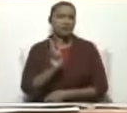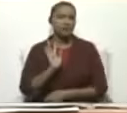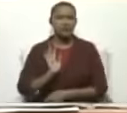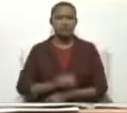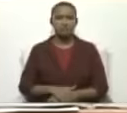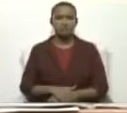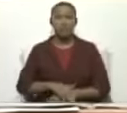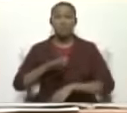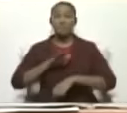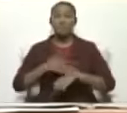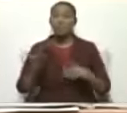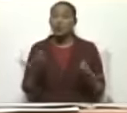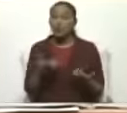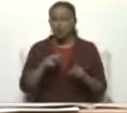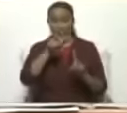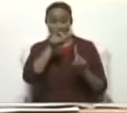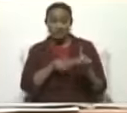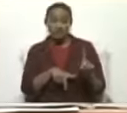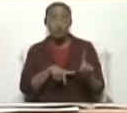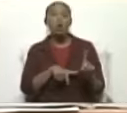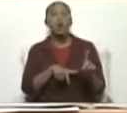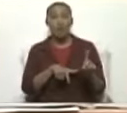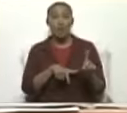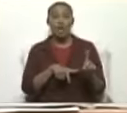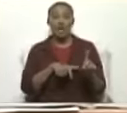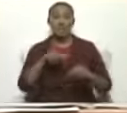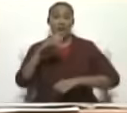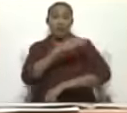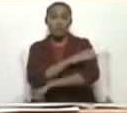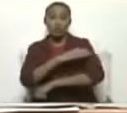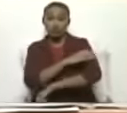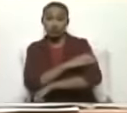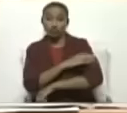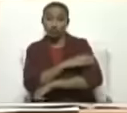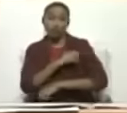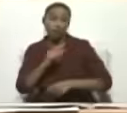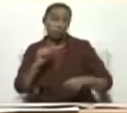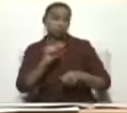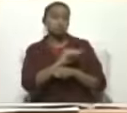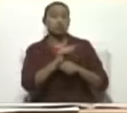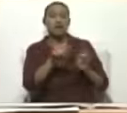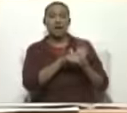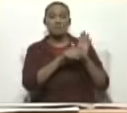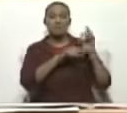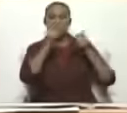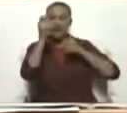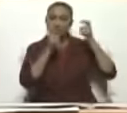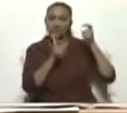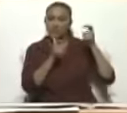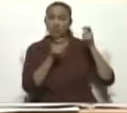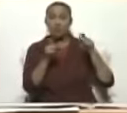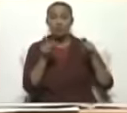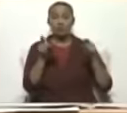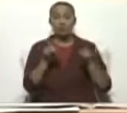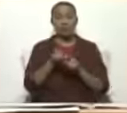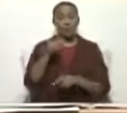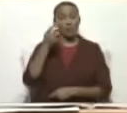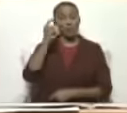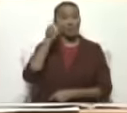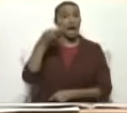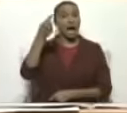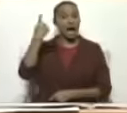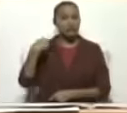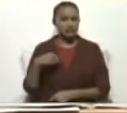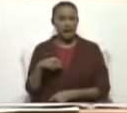un dirigente de la oposición amenaza al chavismo, como lo hicieron ellos ayer, de la manera que lo